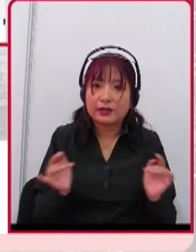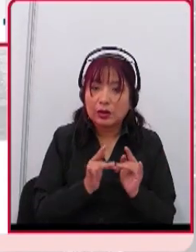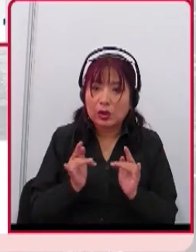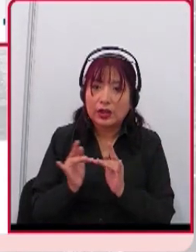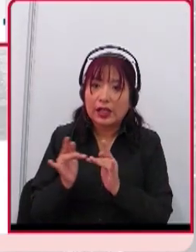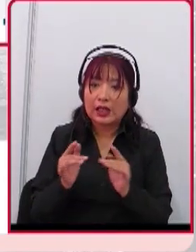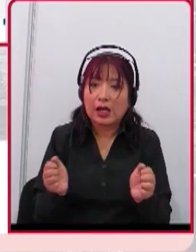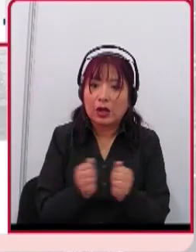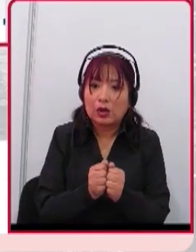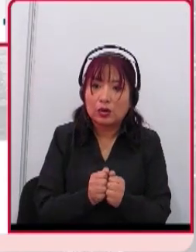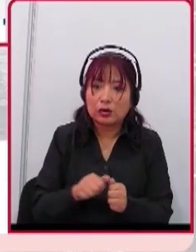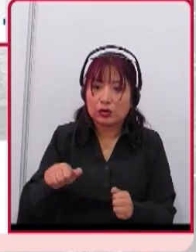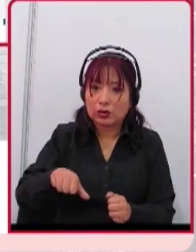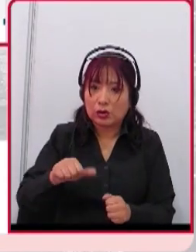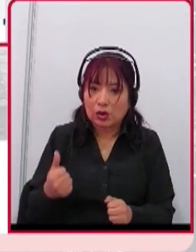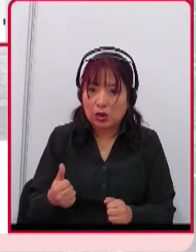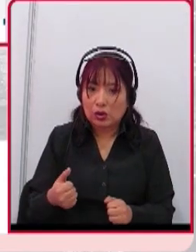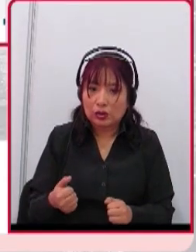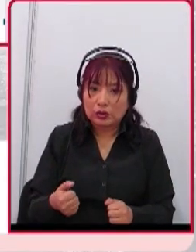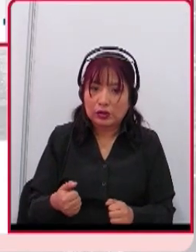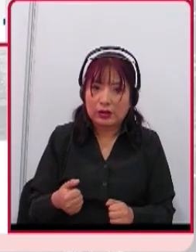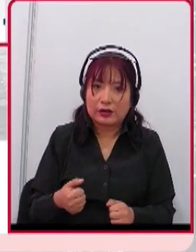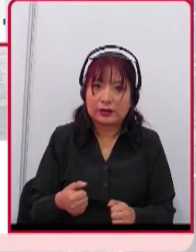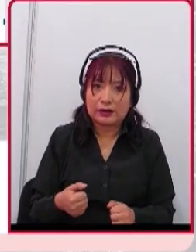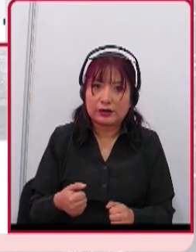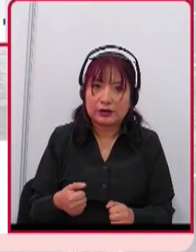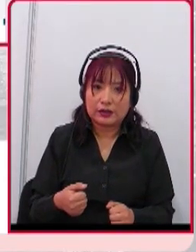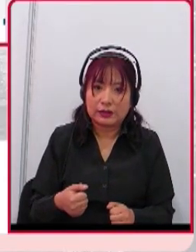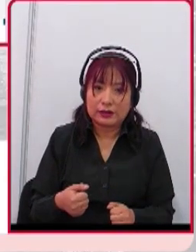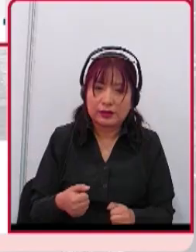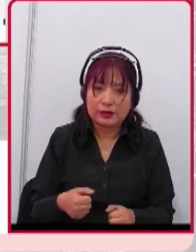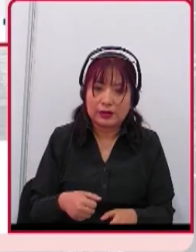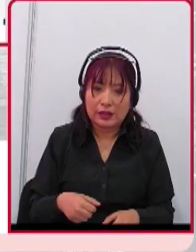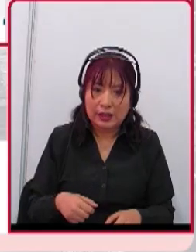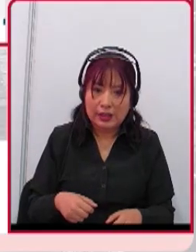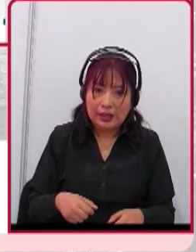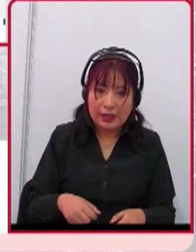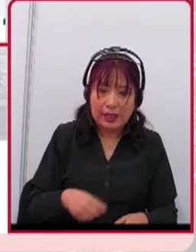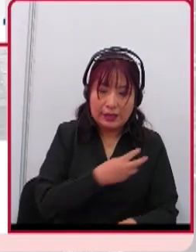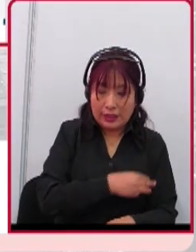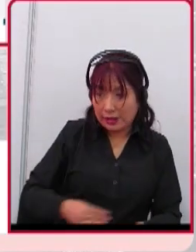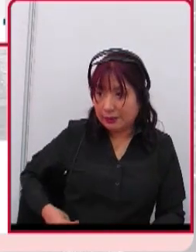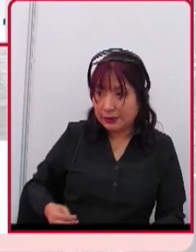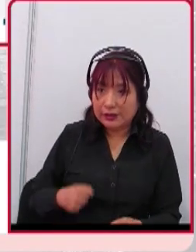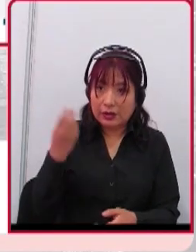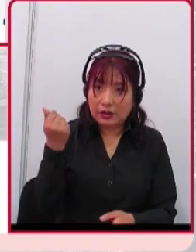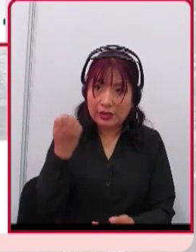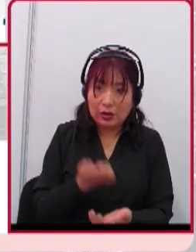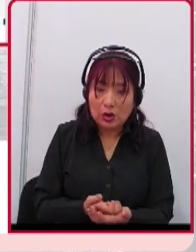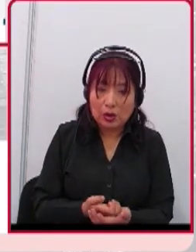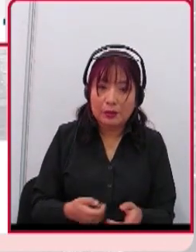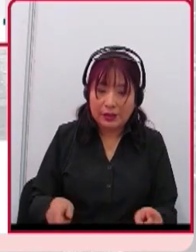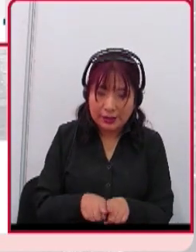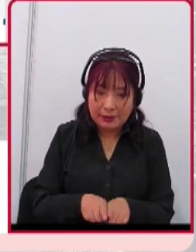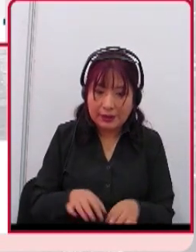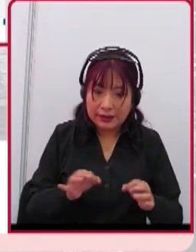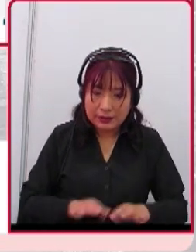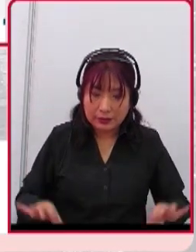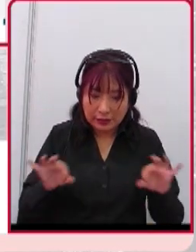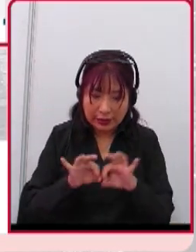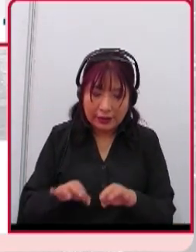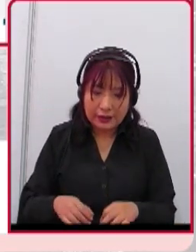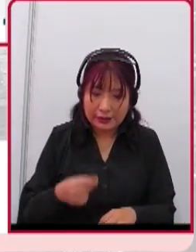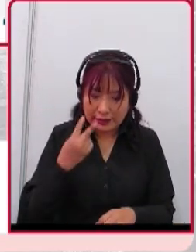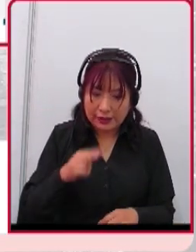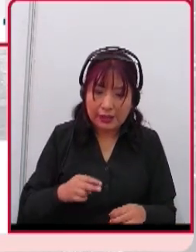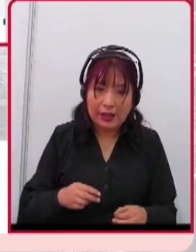ser recursos transferidos justamente por el Ministerio de Economía y Finanzas, también es necesario unos informes técnicos para poder avalar